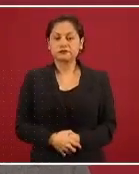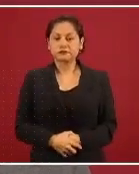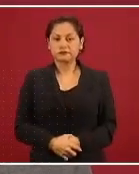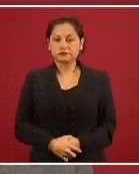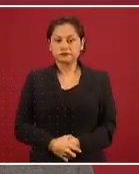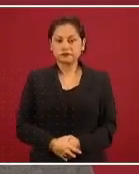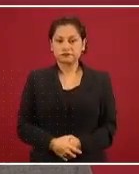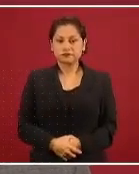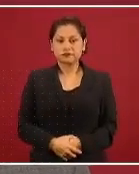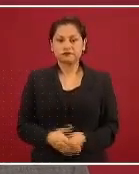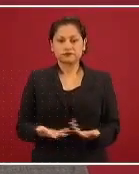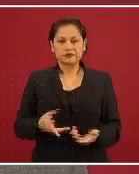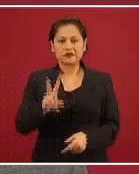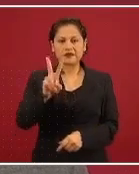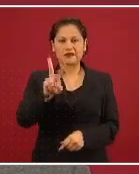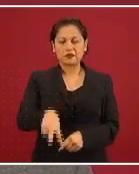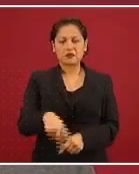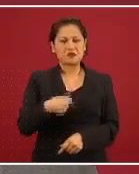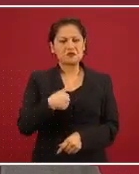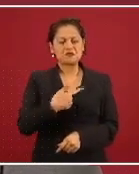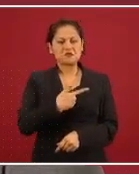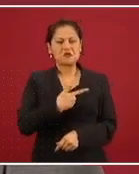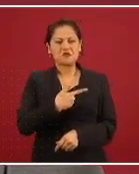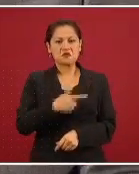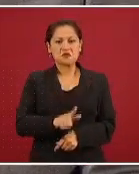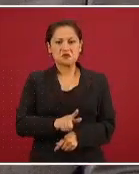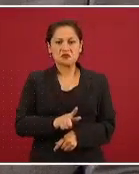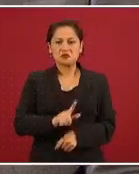el compararnos,